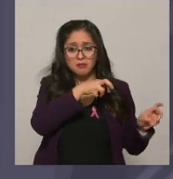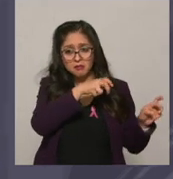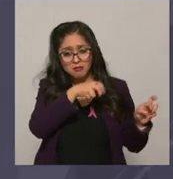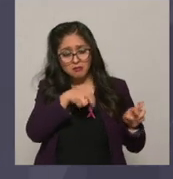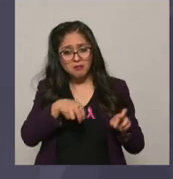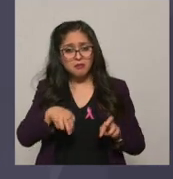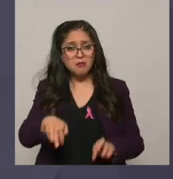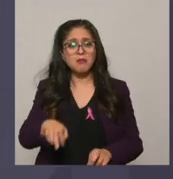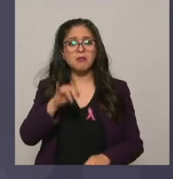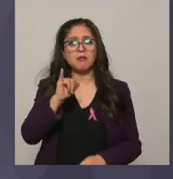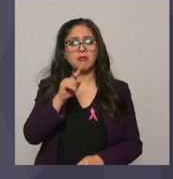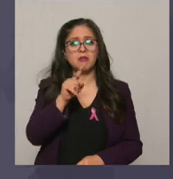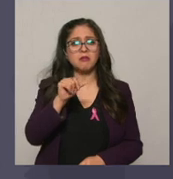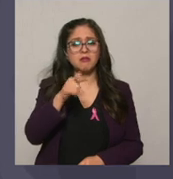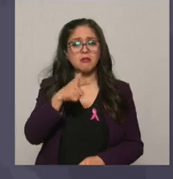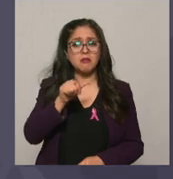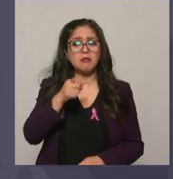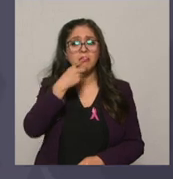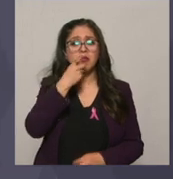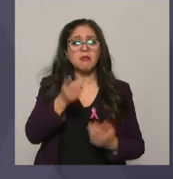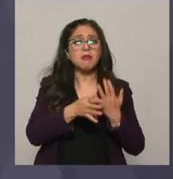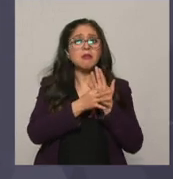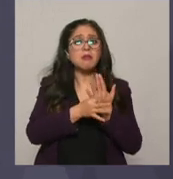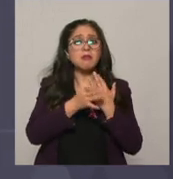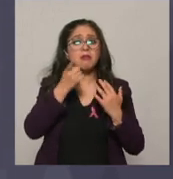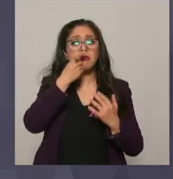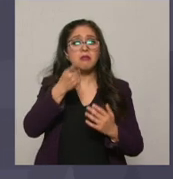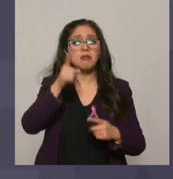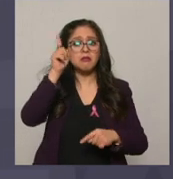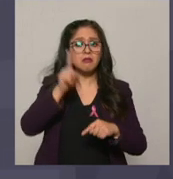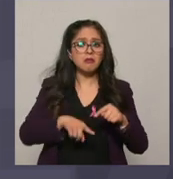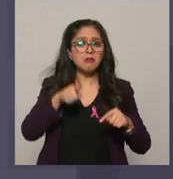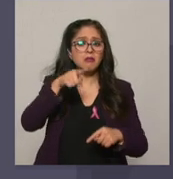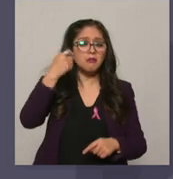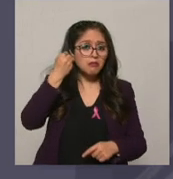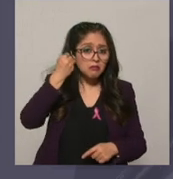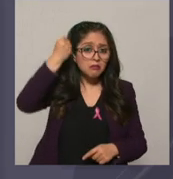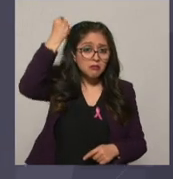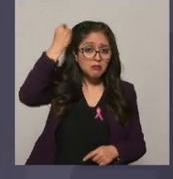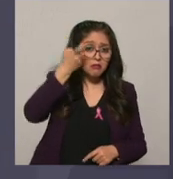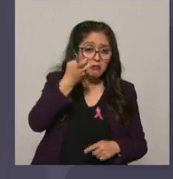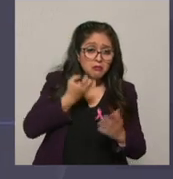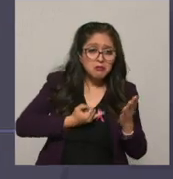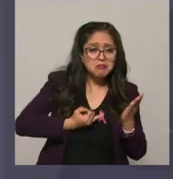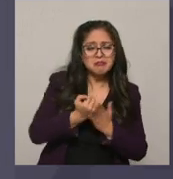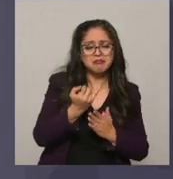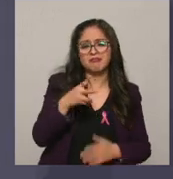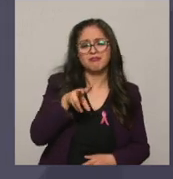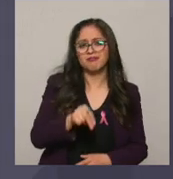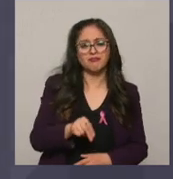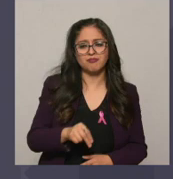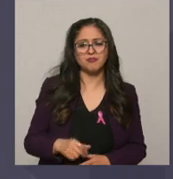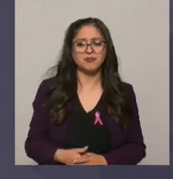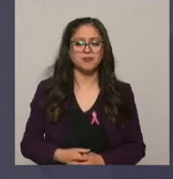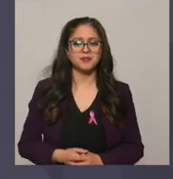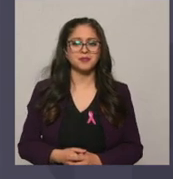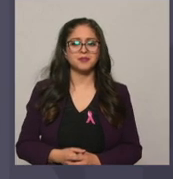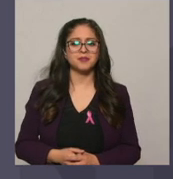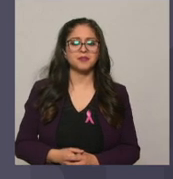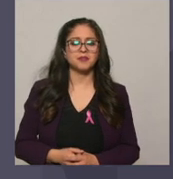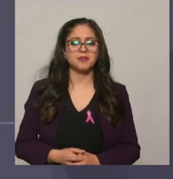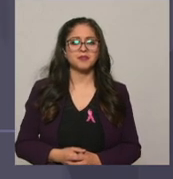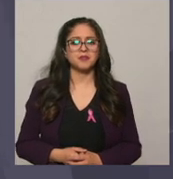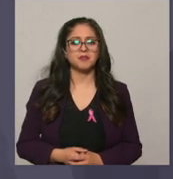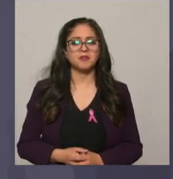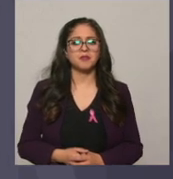de donde estaba colgada, el cual no hay ningún indicio de que se haya colgado. Se haya colgado, claro. Entonces, en este